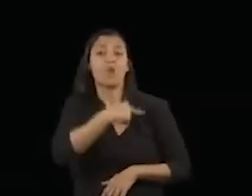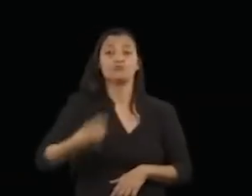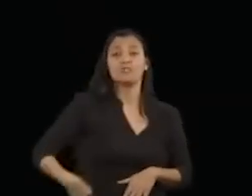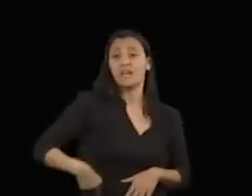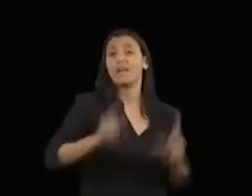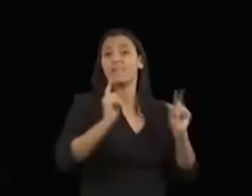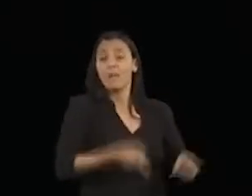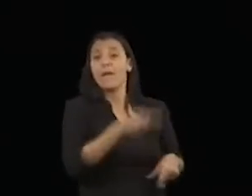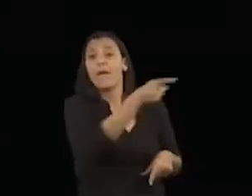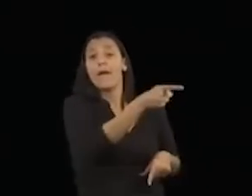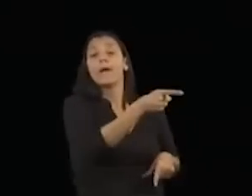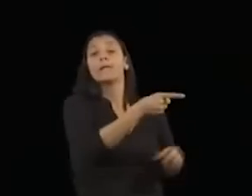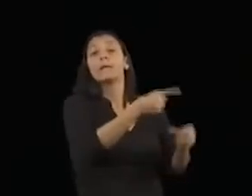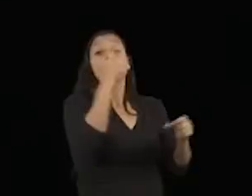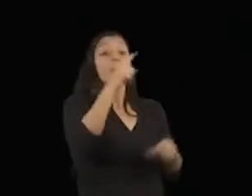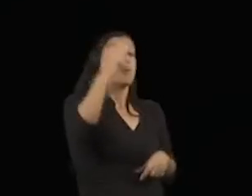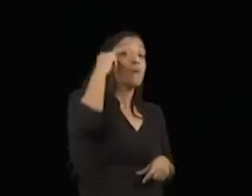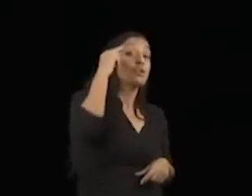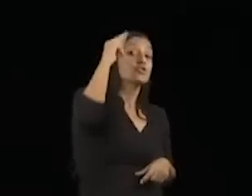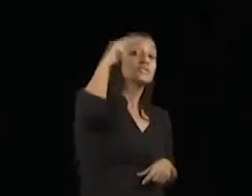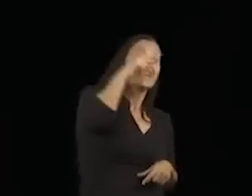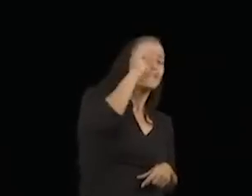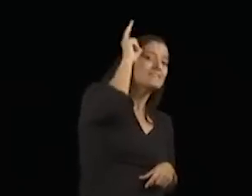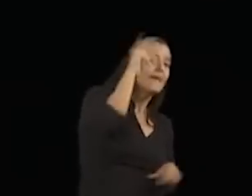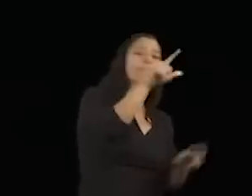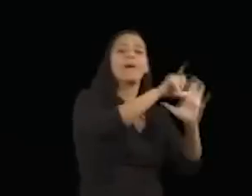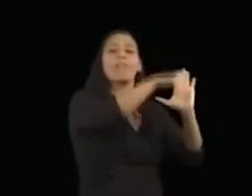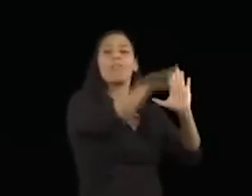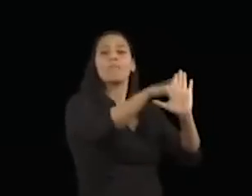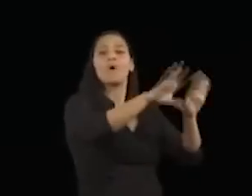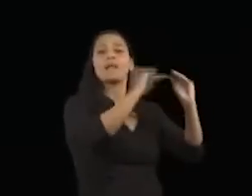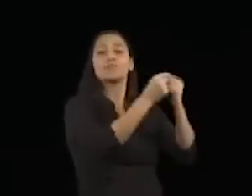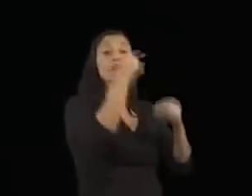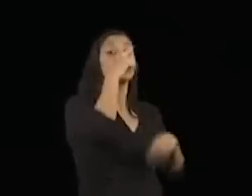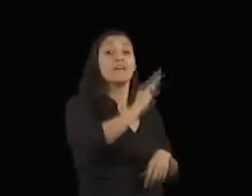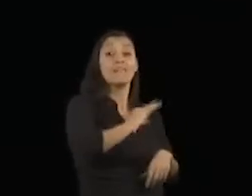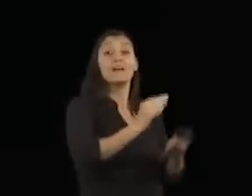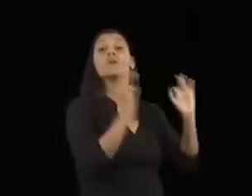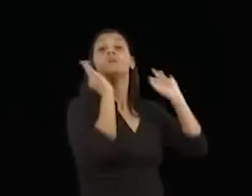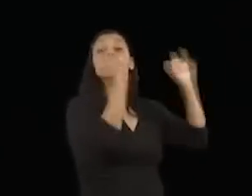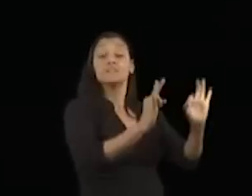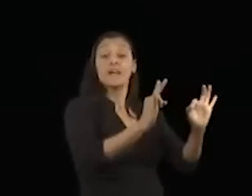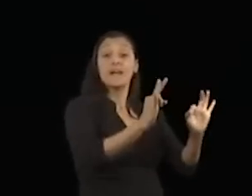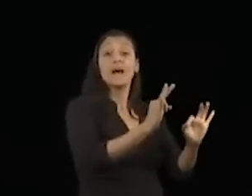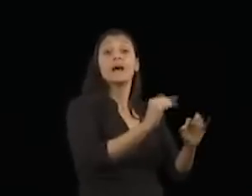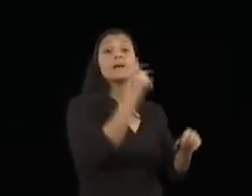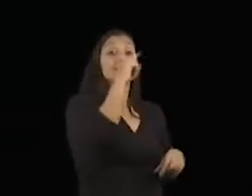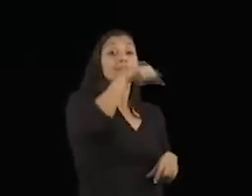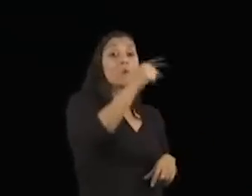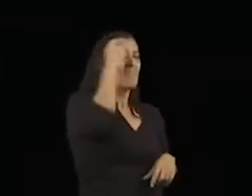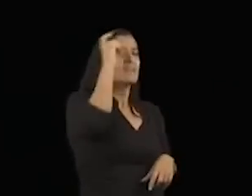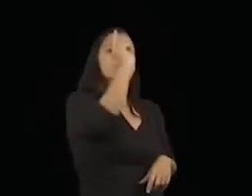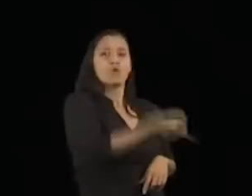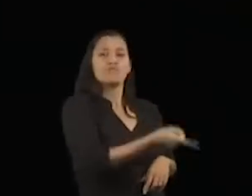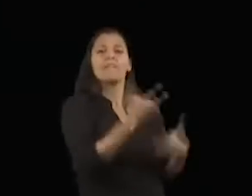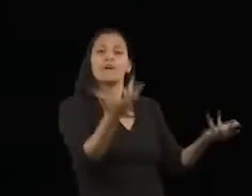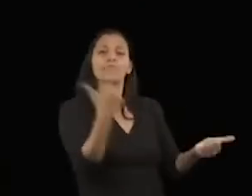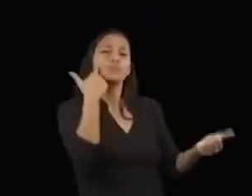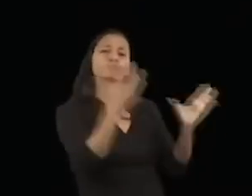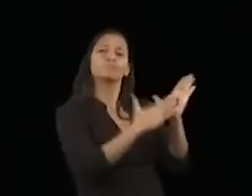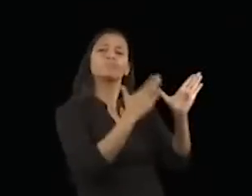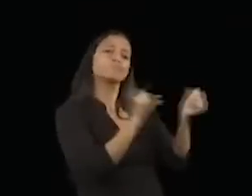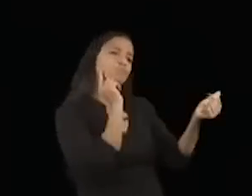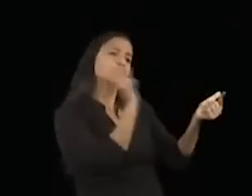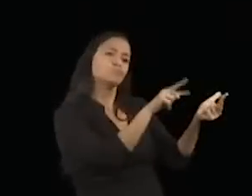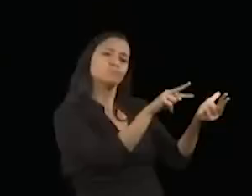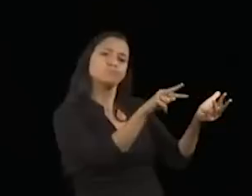que arrancó en 1987 y lo hizo en 7 años, con tasas de crecimiento del 10%. Es decir, fíjense que conforme